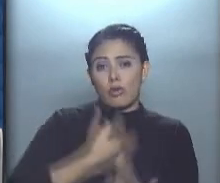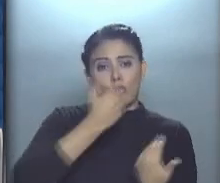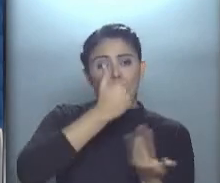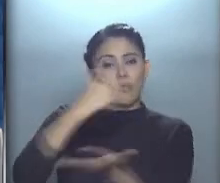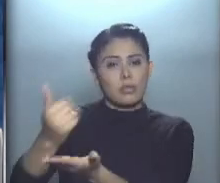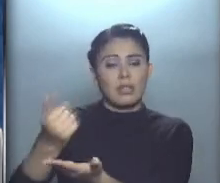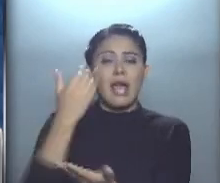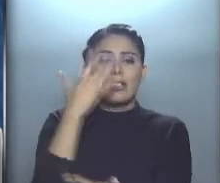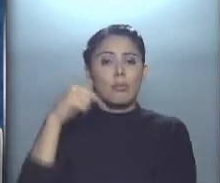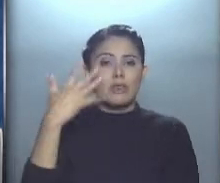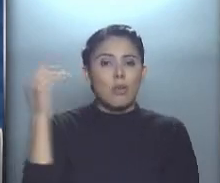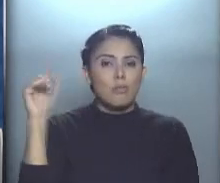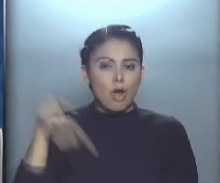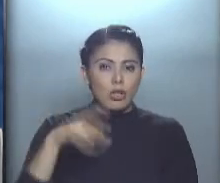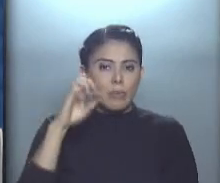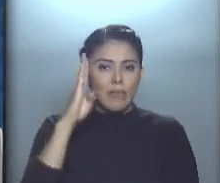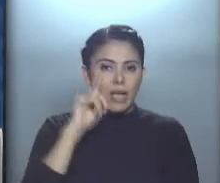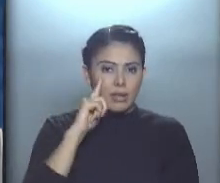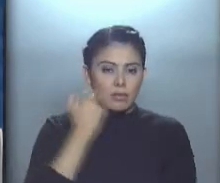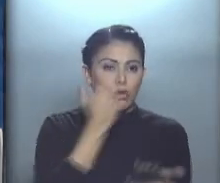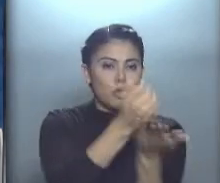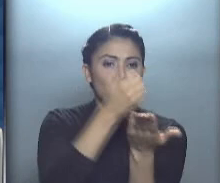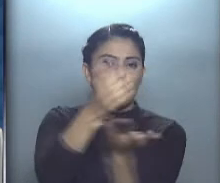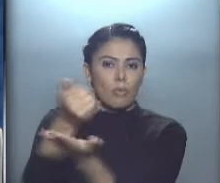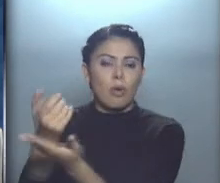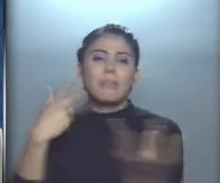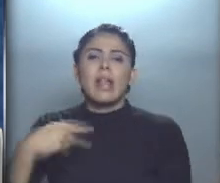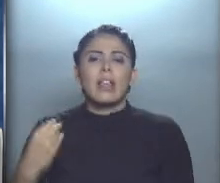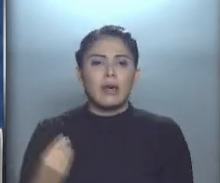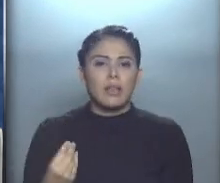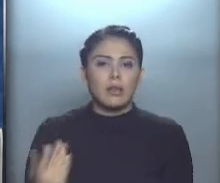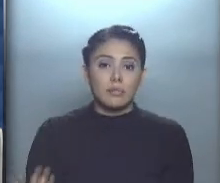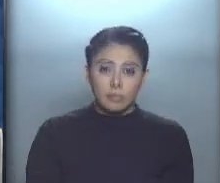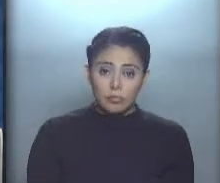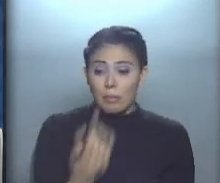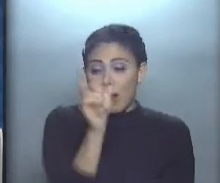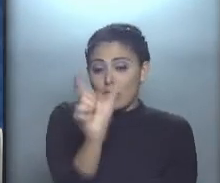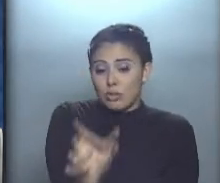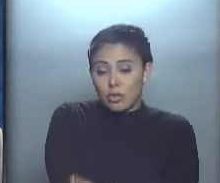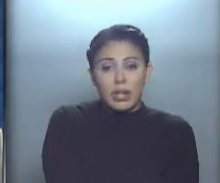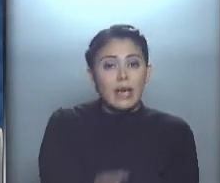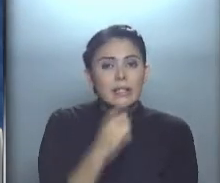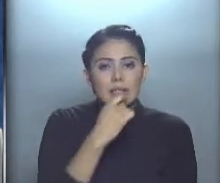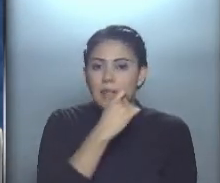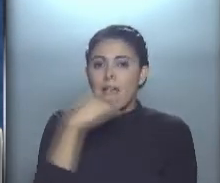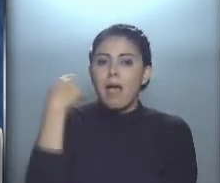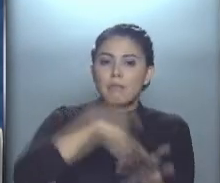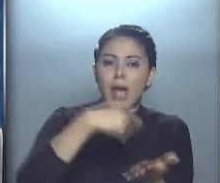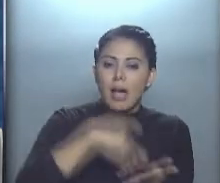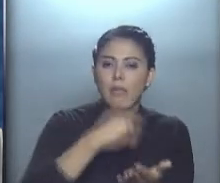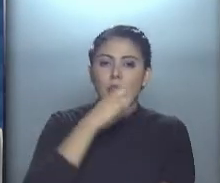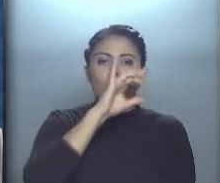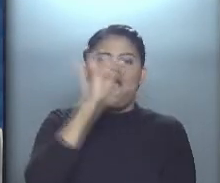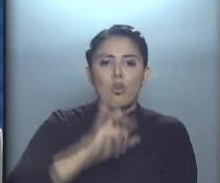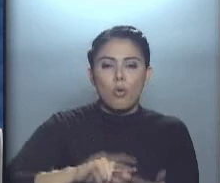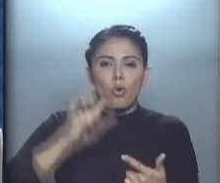casi 5,5% del Producto Interno Bruto. ¿Para qué? Para que una persona cuando tenga que pagar una factura de luz,